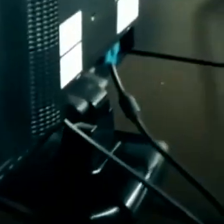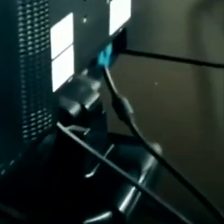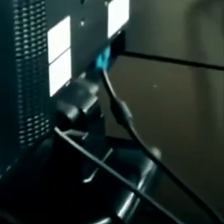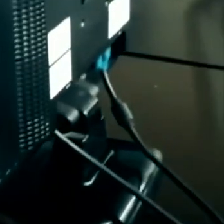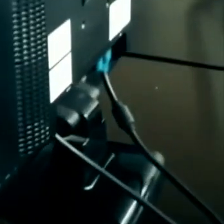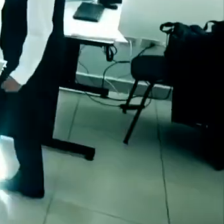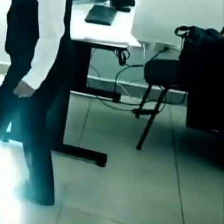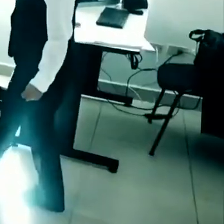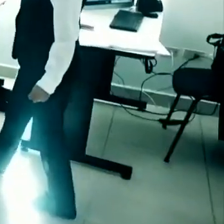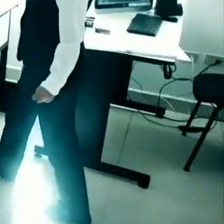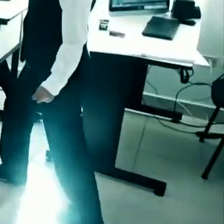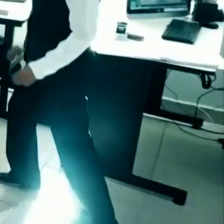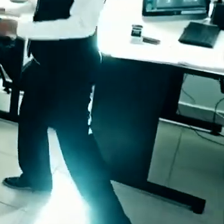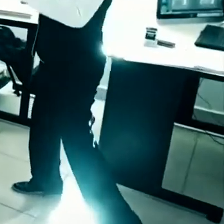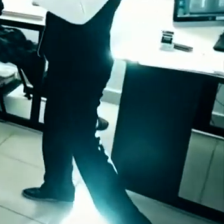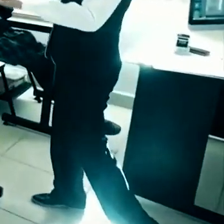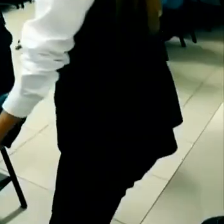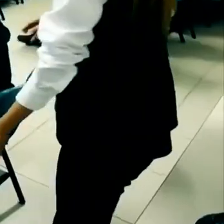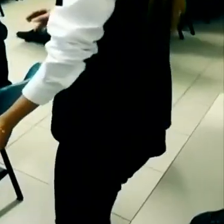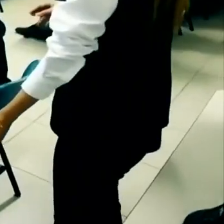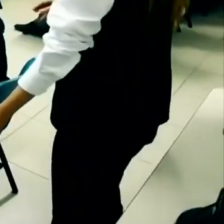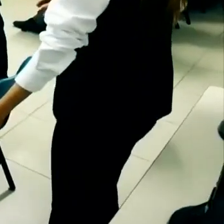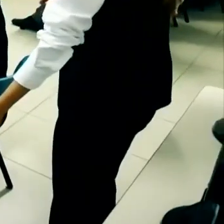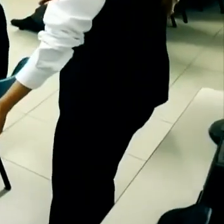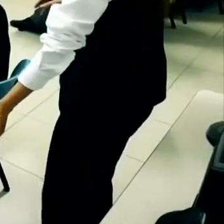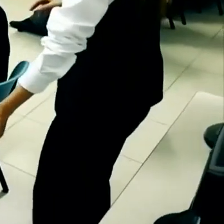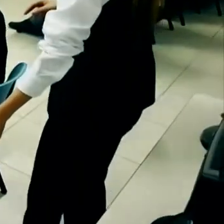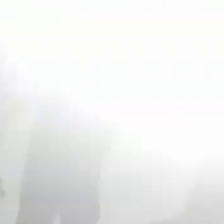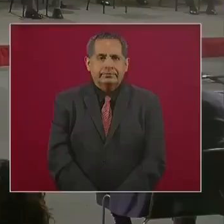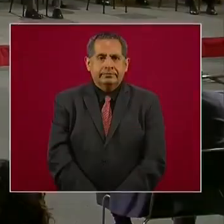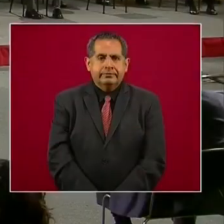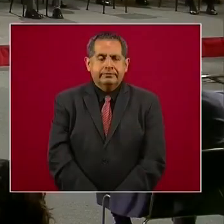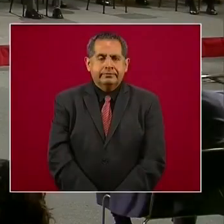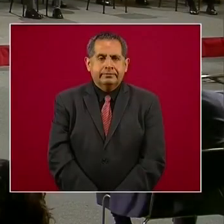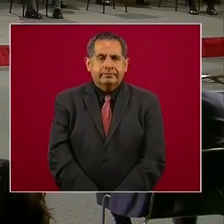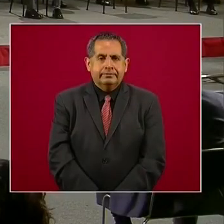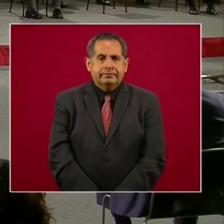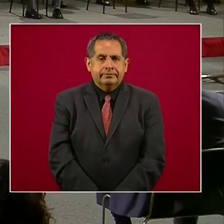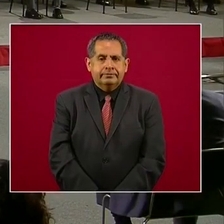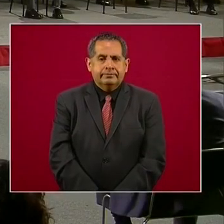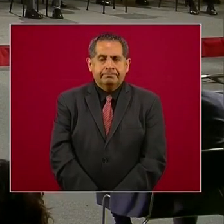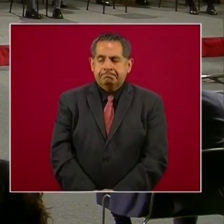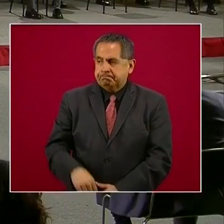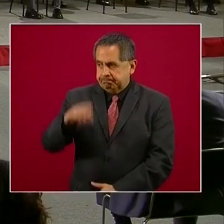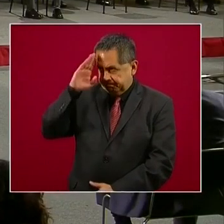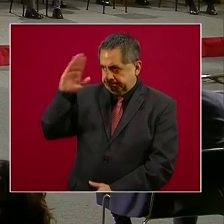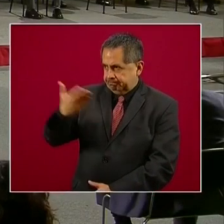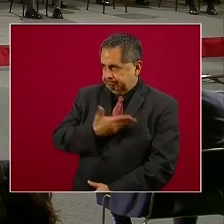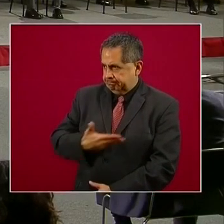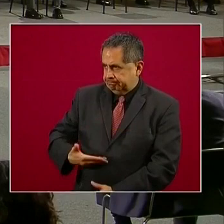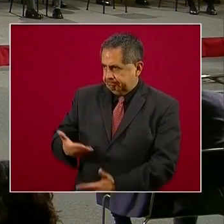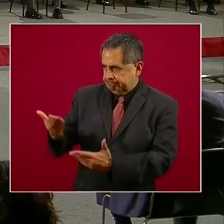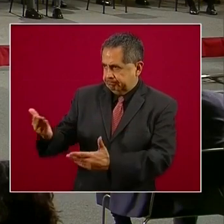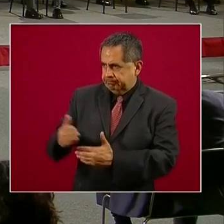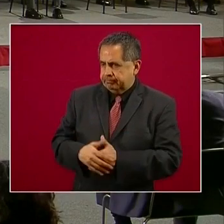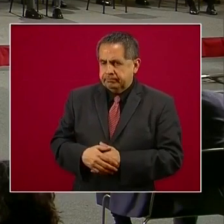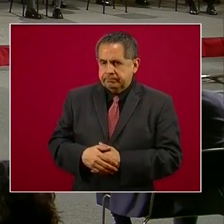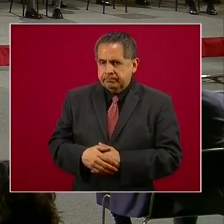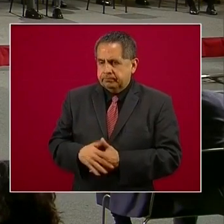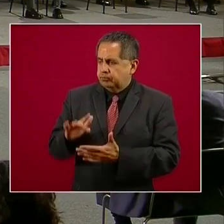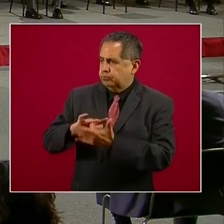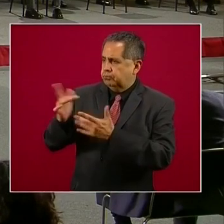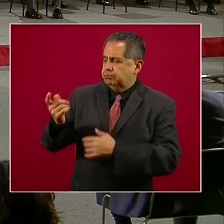sus clases de las que pronto se conocerá el horario de transmisión señor presidente muchas gracias por